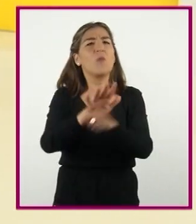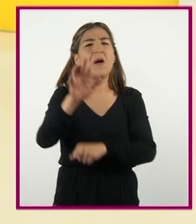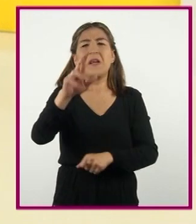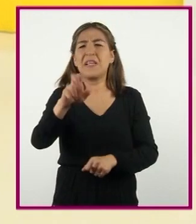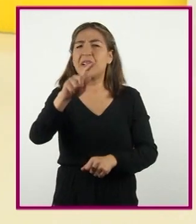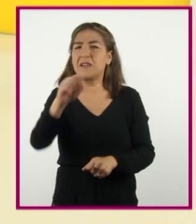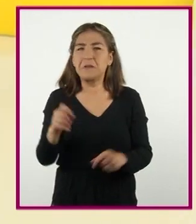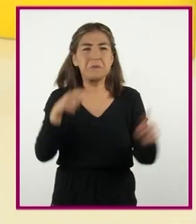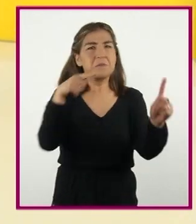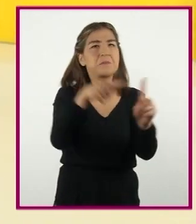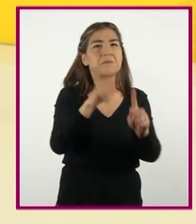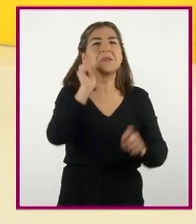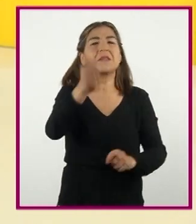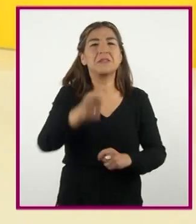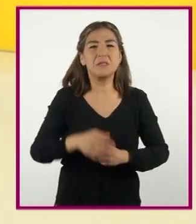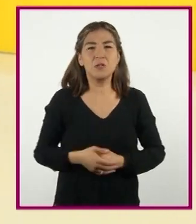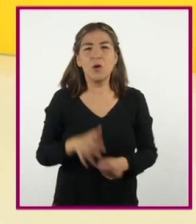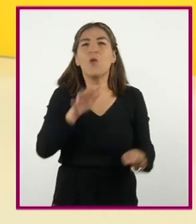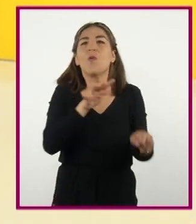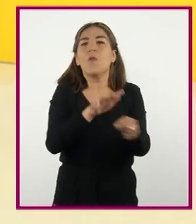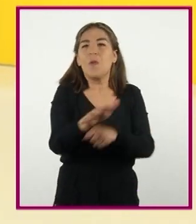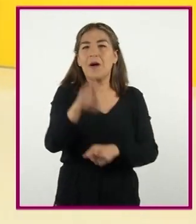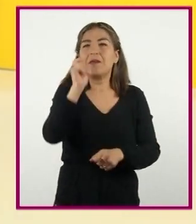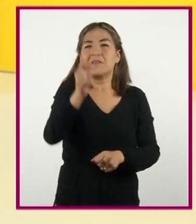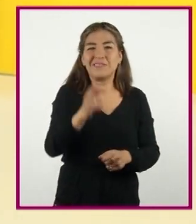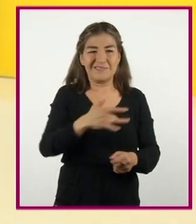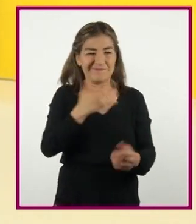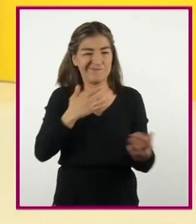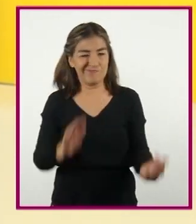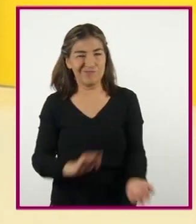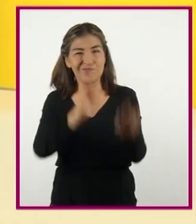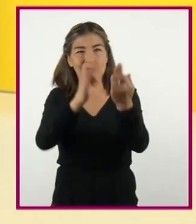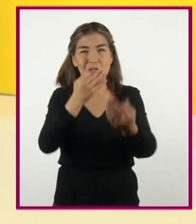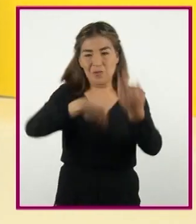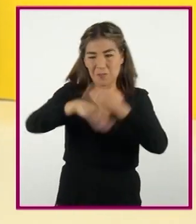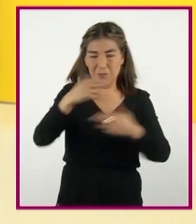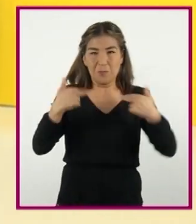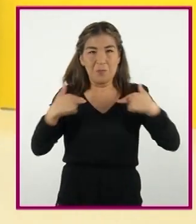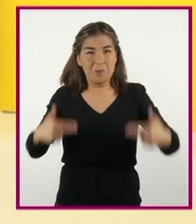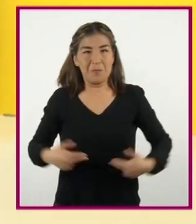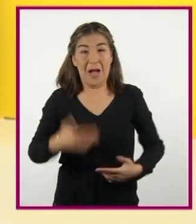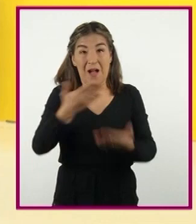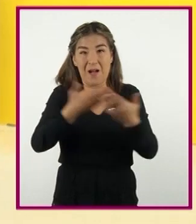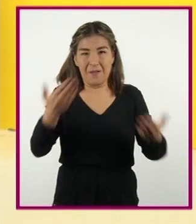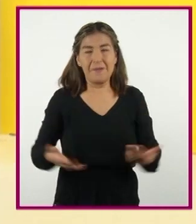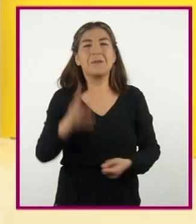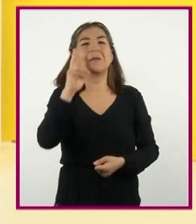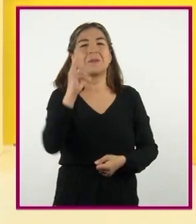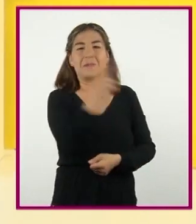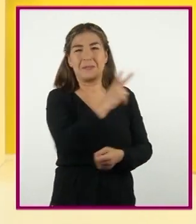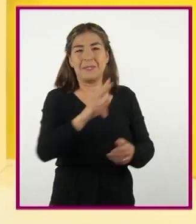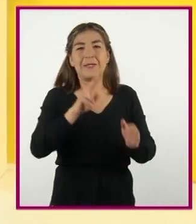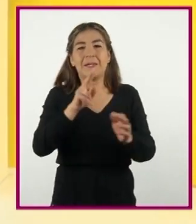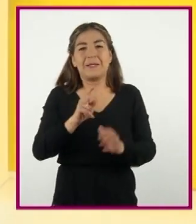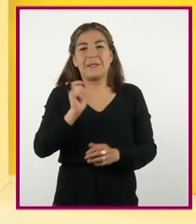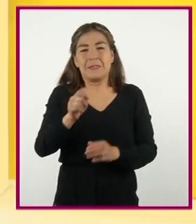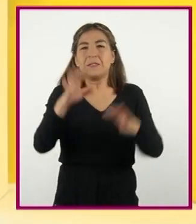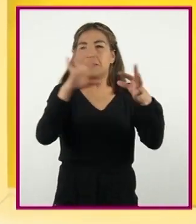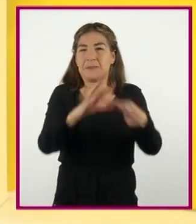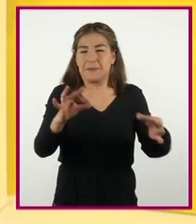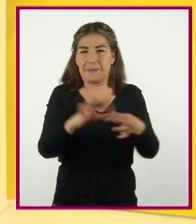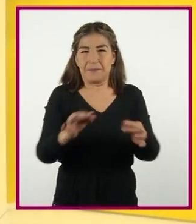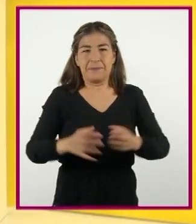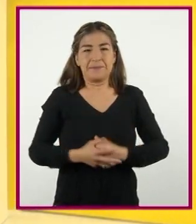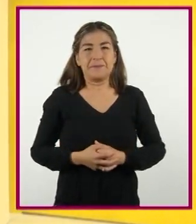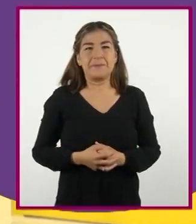estamos hablando? ¿Cuáles son los retos que enfrenta la humanidad actualmente? Veamos y escuchemos la siguiente